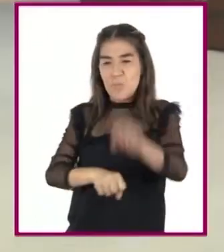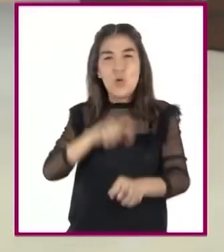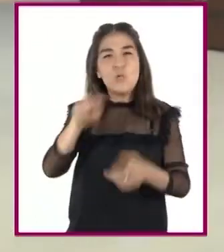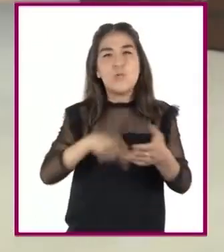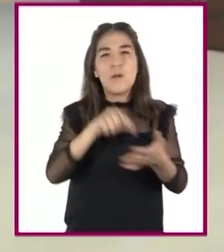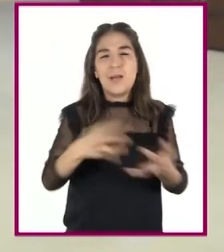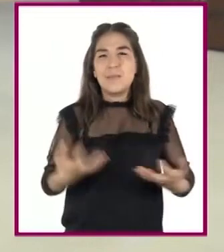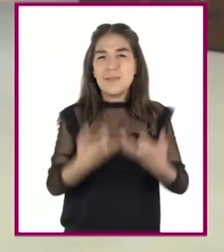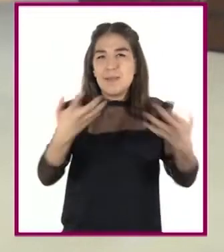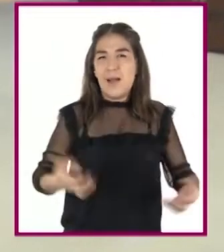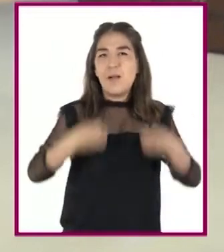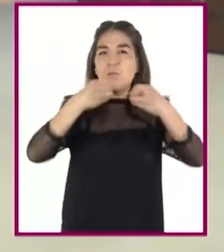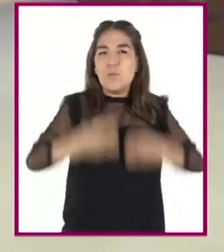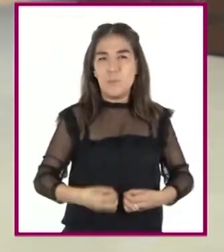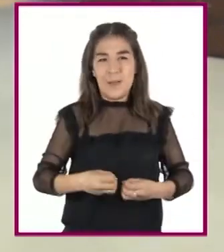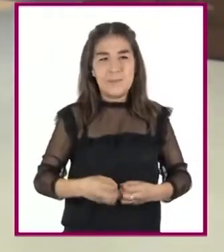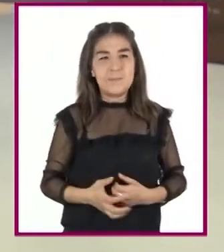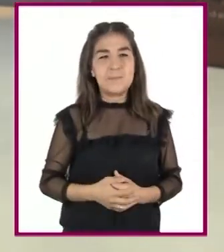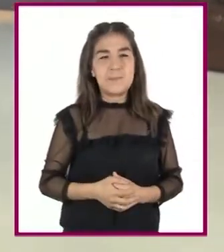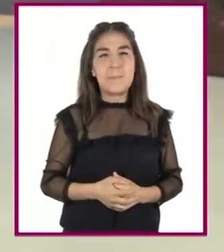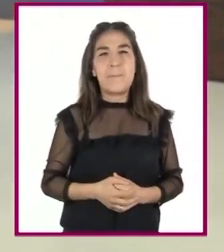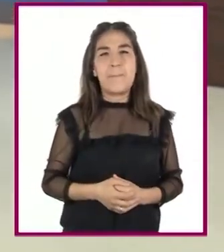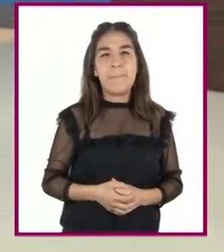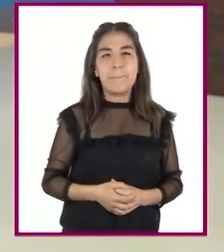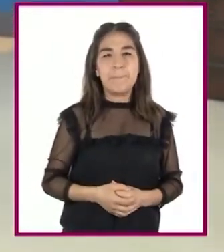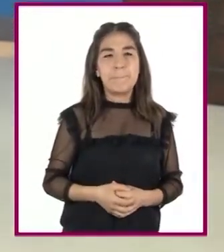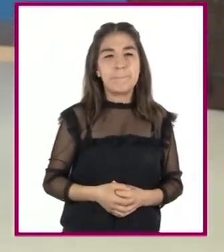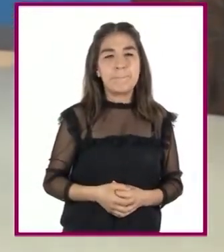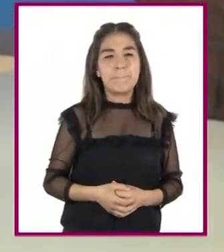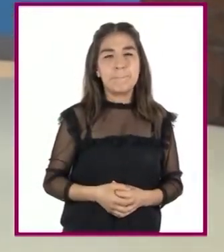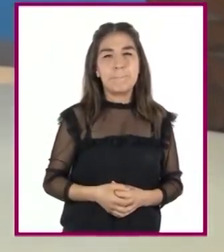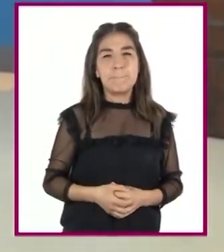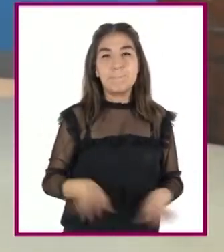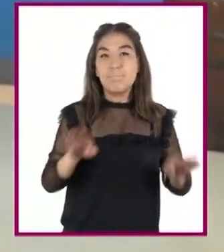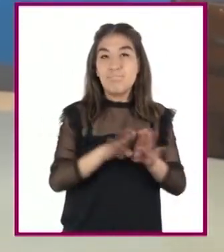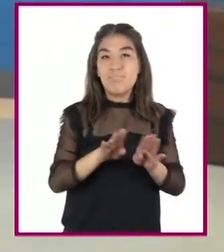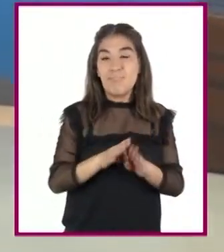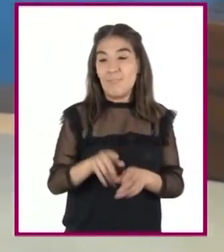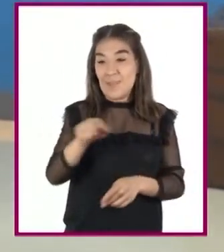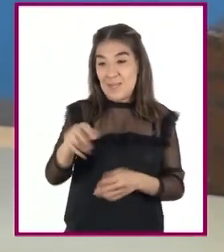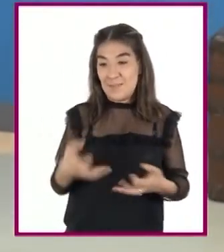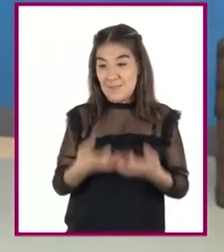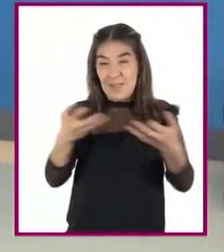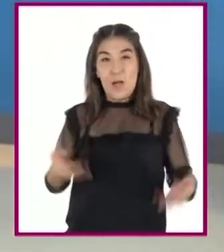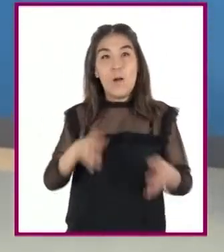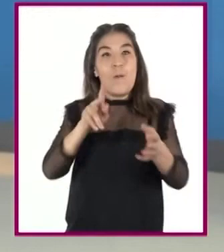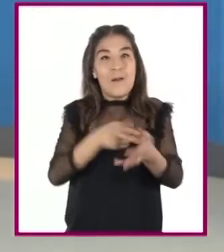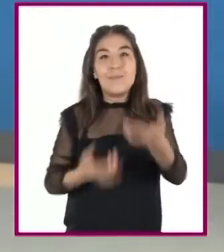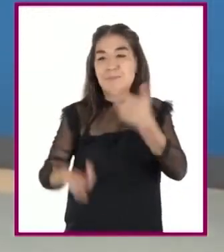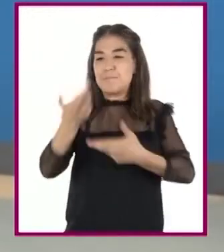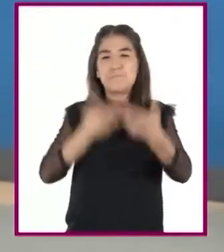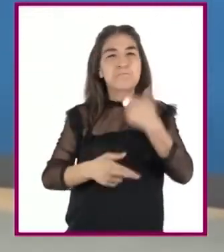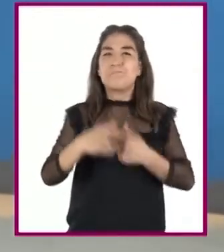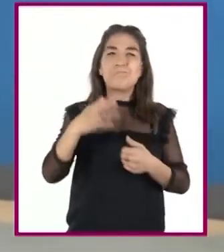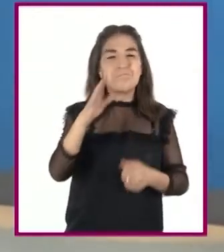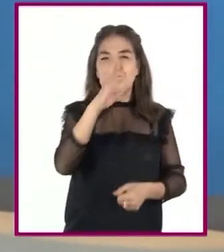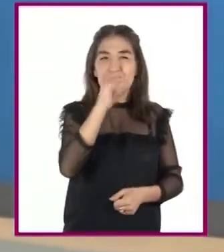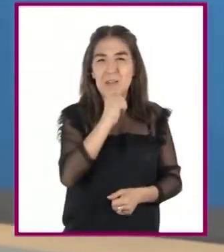último. Aunque no todos los territorios le fueron devueltos, esto sirvió para que